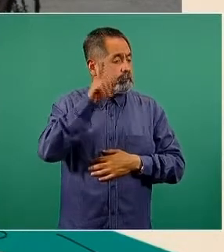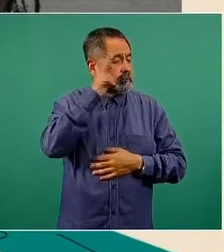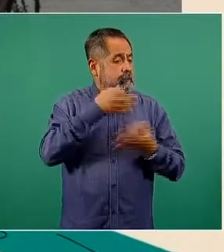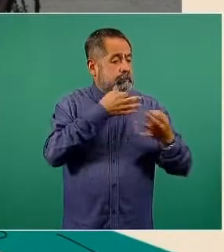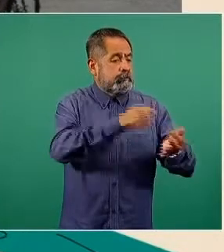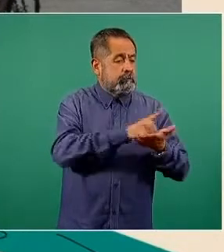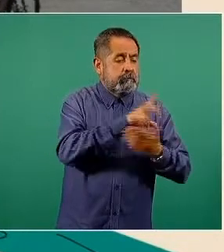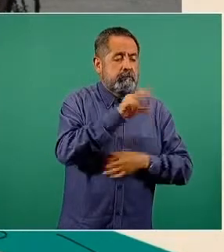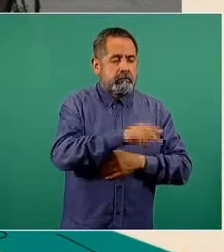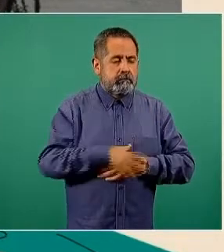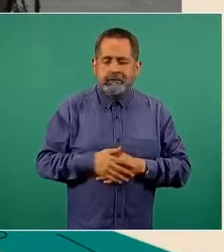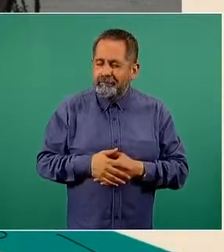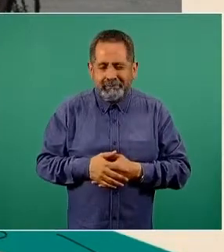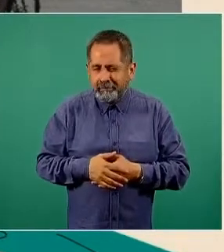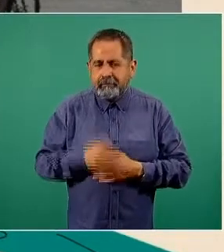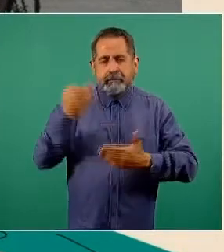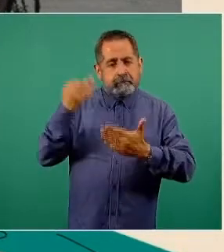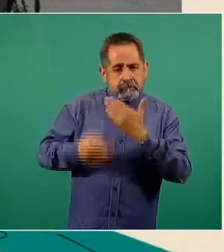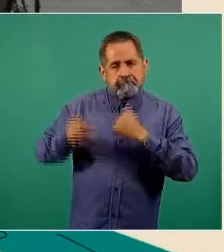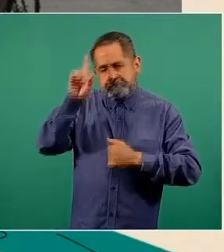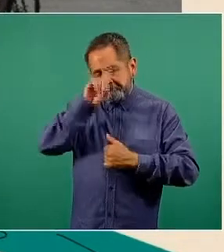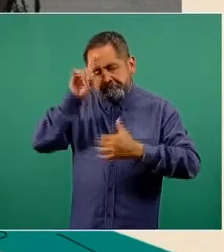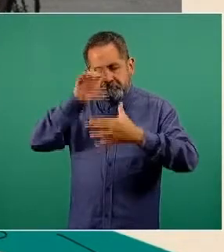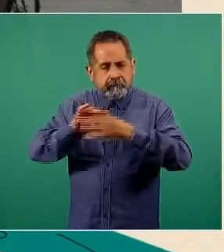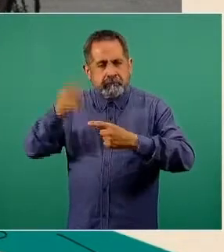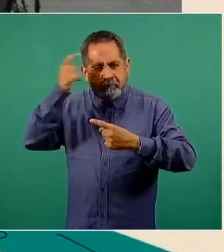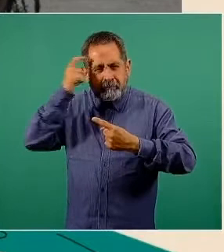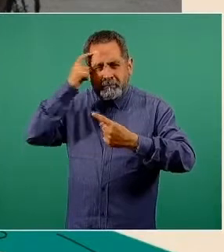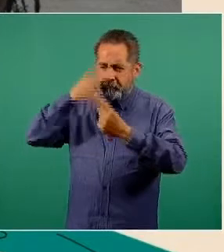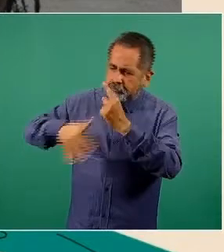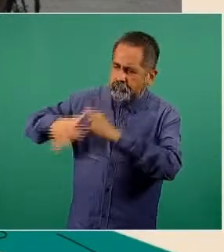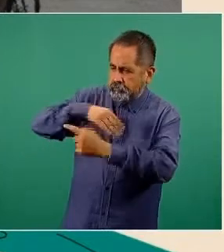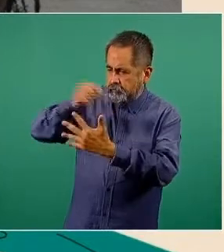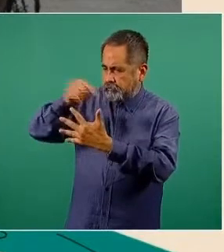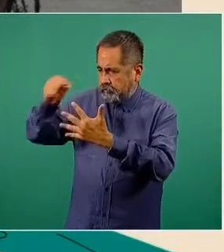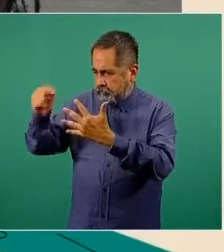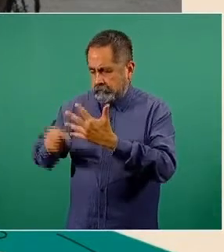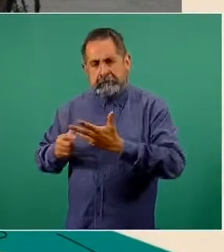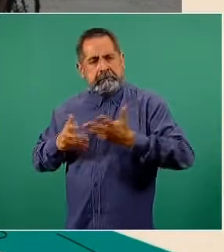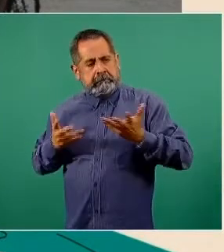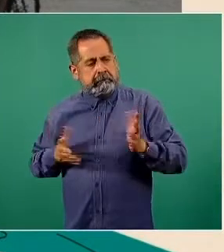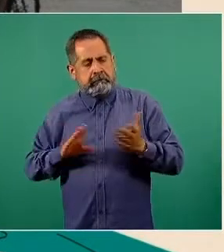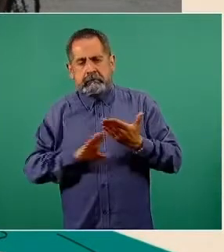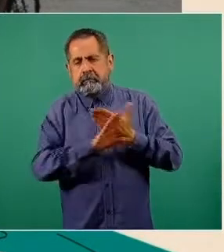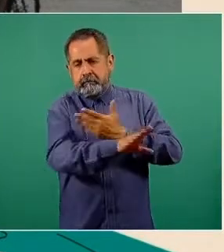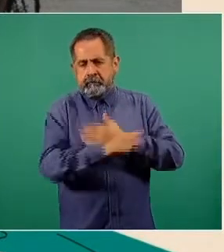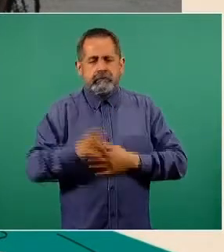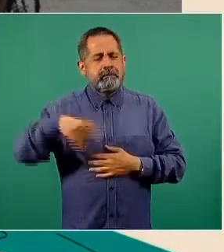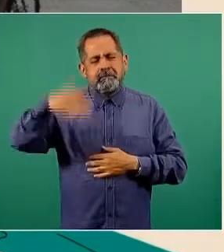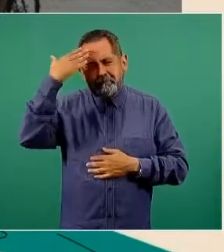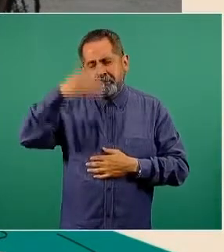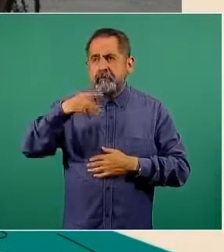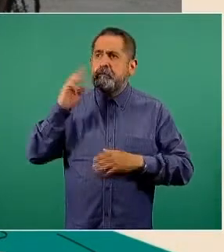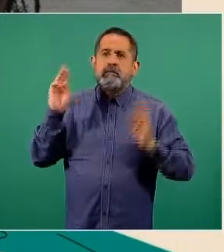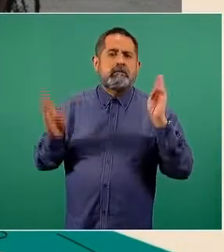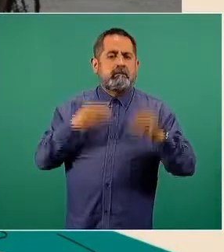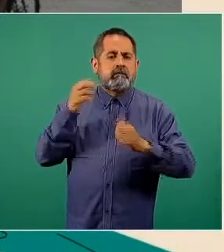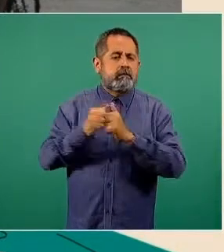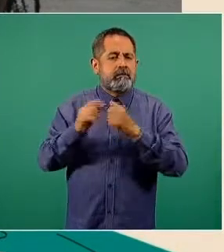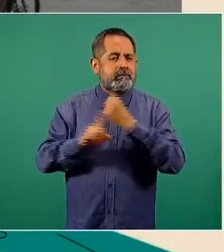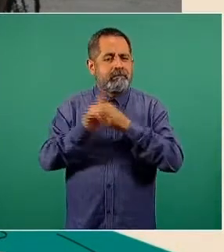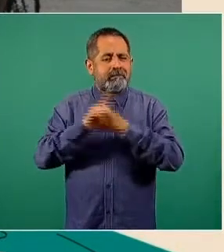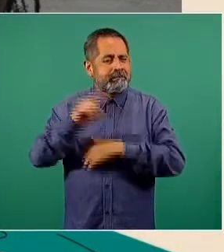la salud mental y con la salud integral. Como sabemos, los problemas de salud mental en todo el mundo y más con